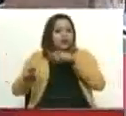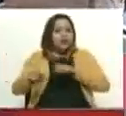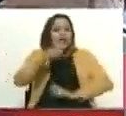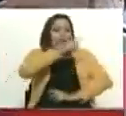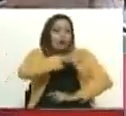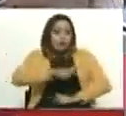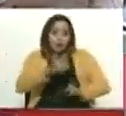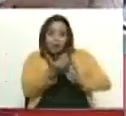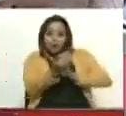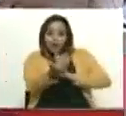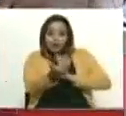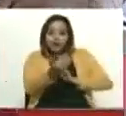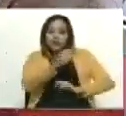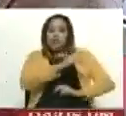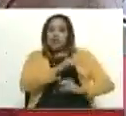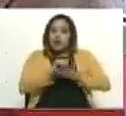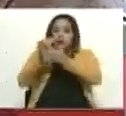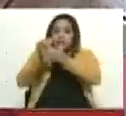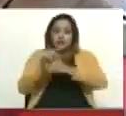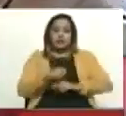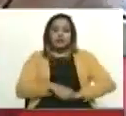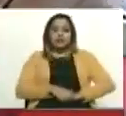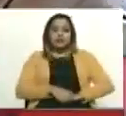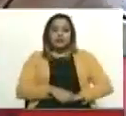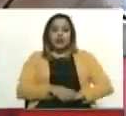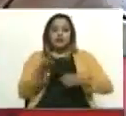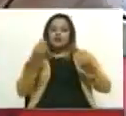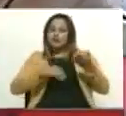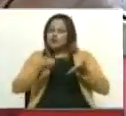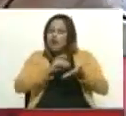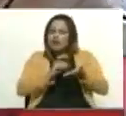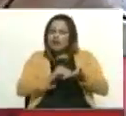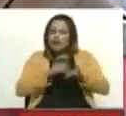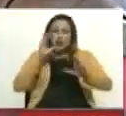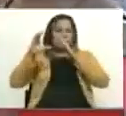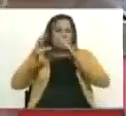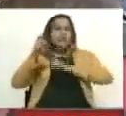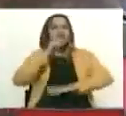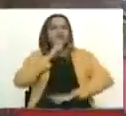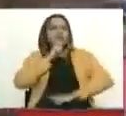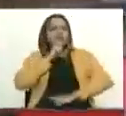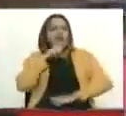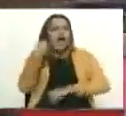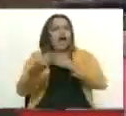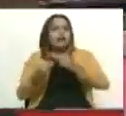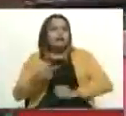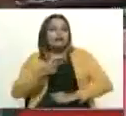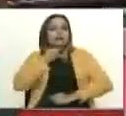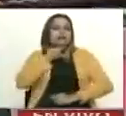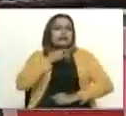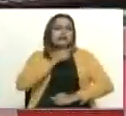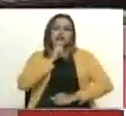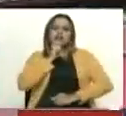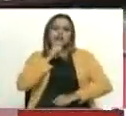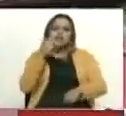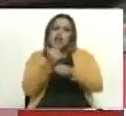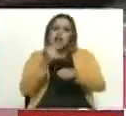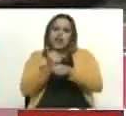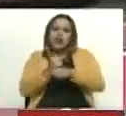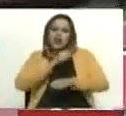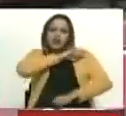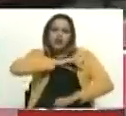pueblo y los dirigentes. Porque muchas veces esas alcabalas terminan asfixiando, terminan ahogando el trabajo de los